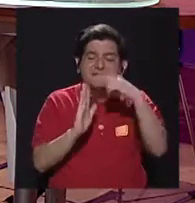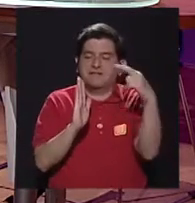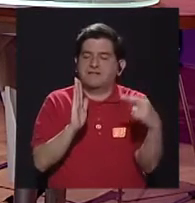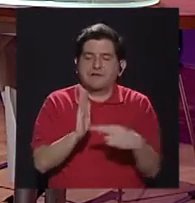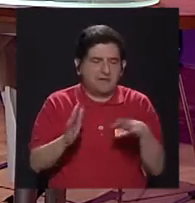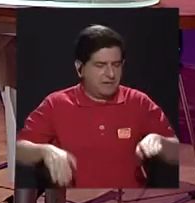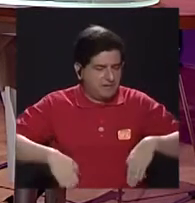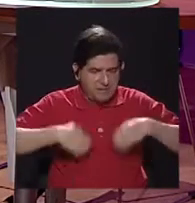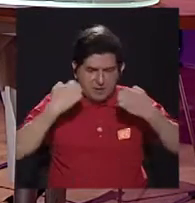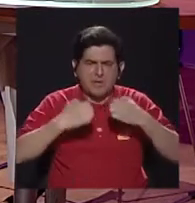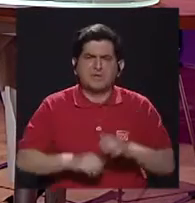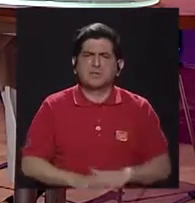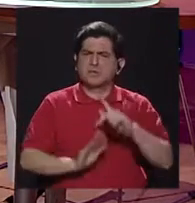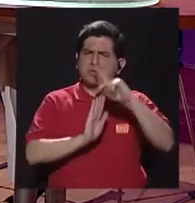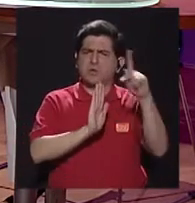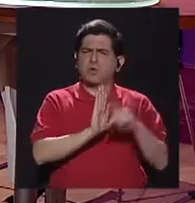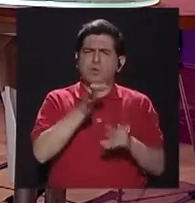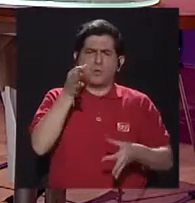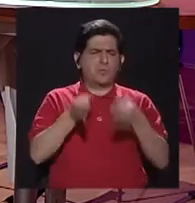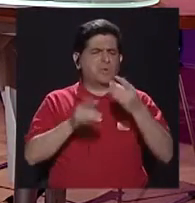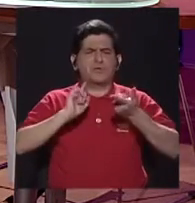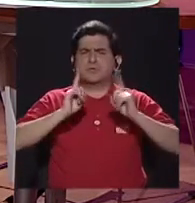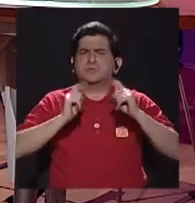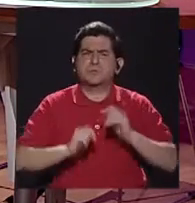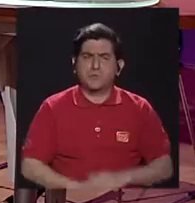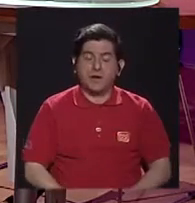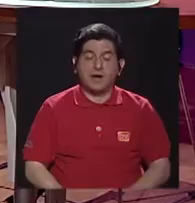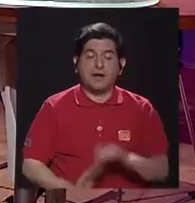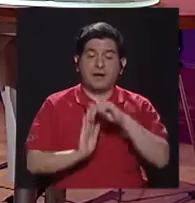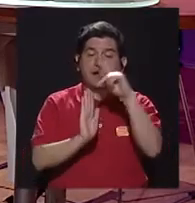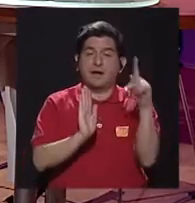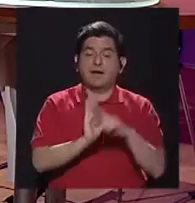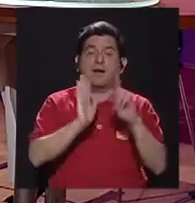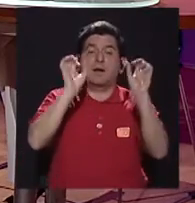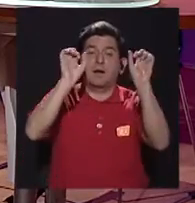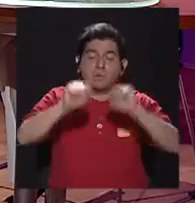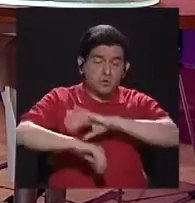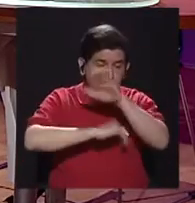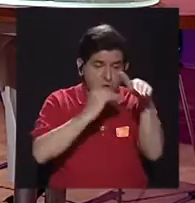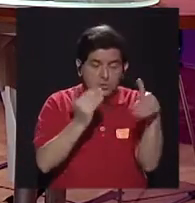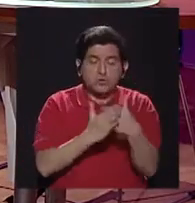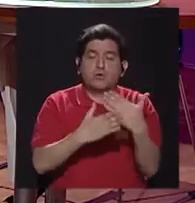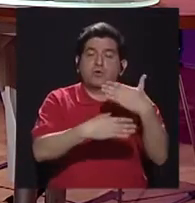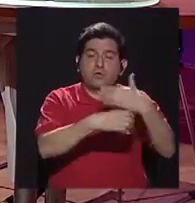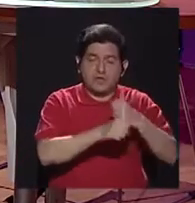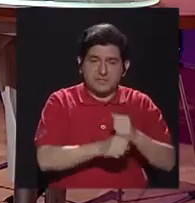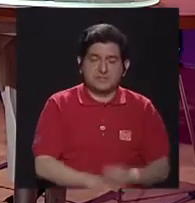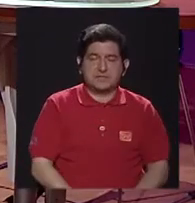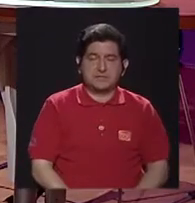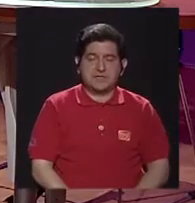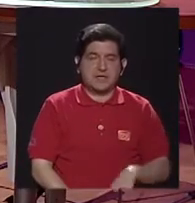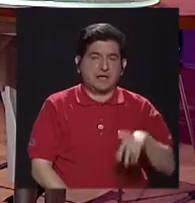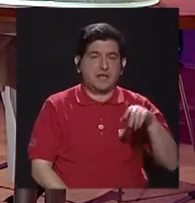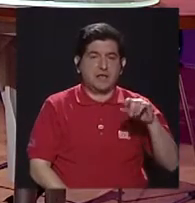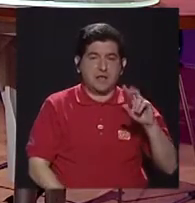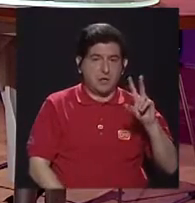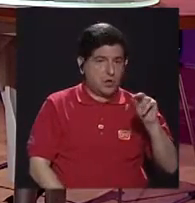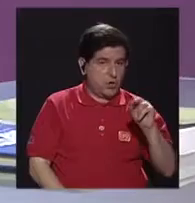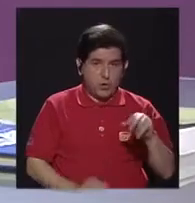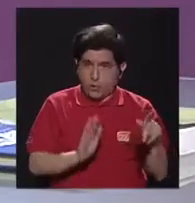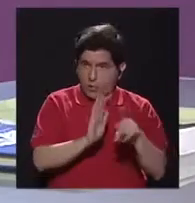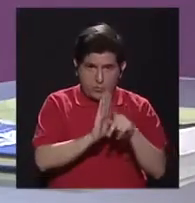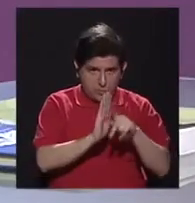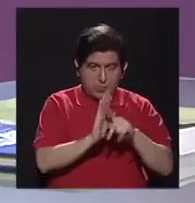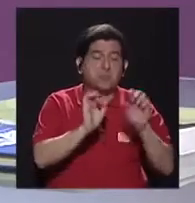reglamento. ¿Bajo qué principio jurídico? Bajo el principio jurídico de que se puede hacer todo lo que no esté prohibido.